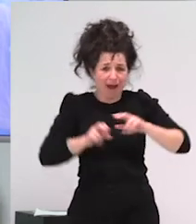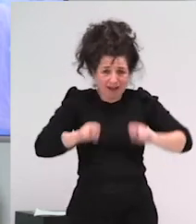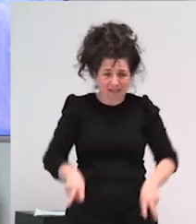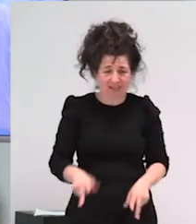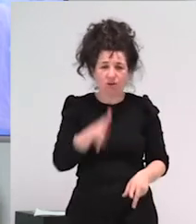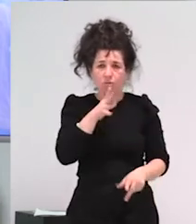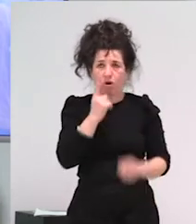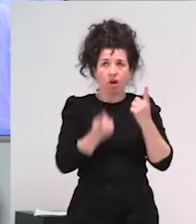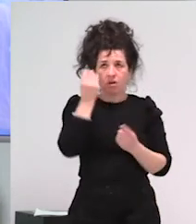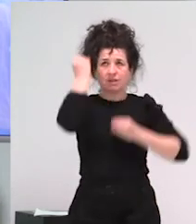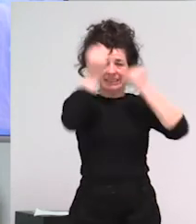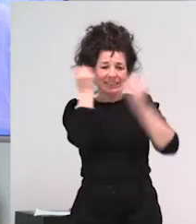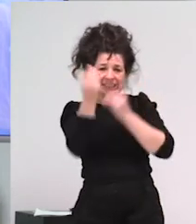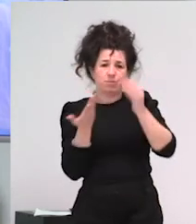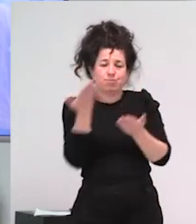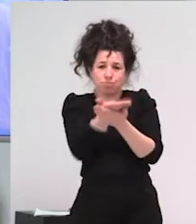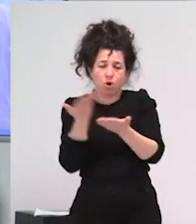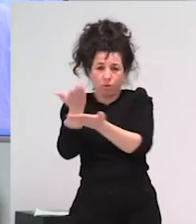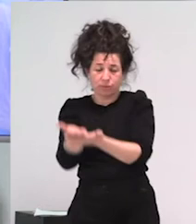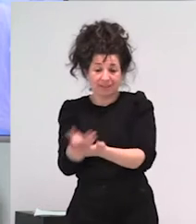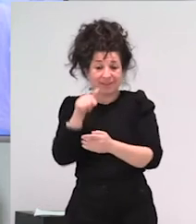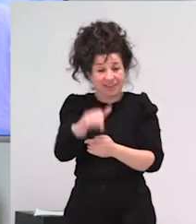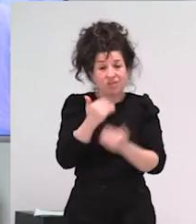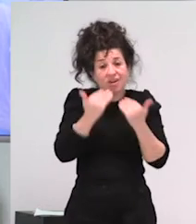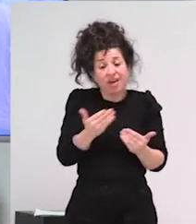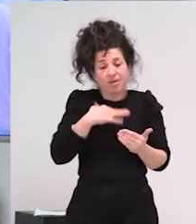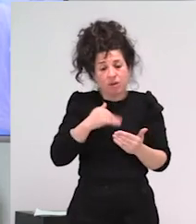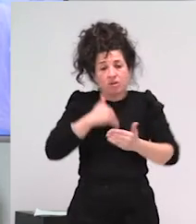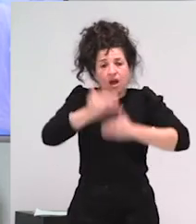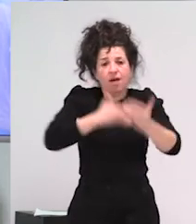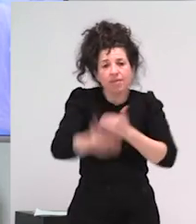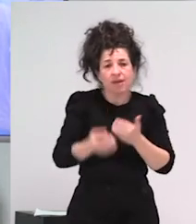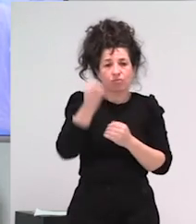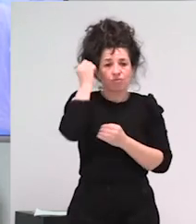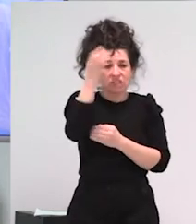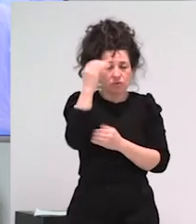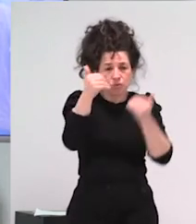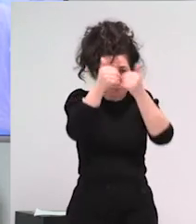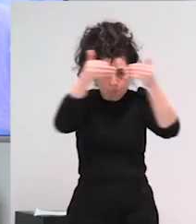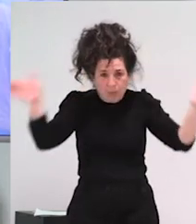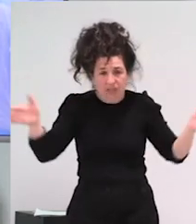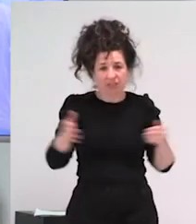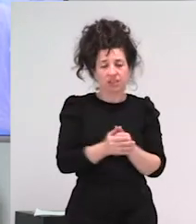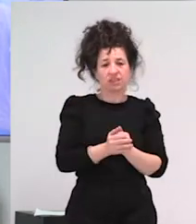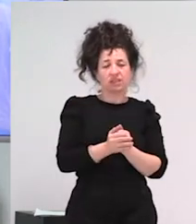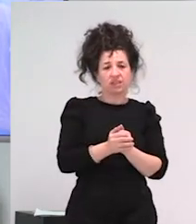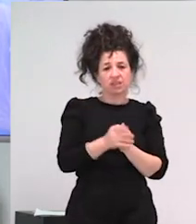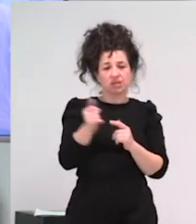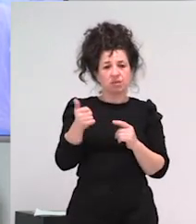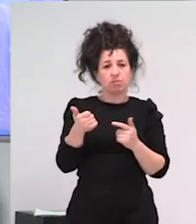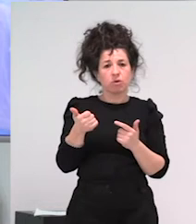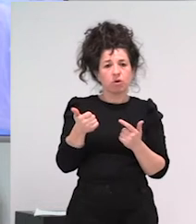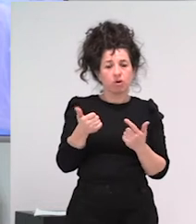planteamientos. Y es lo que nos lleva a avanzar hacia un discurso que sea más amplio, un discurso que vaya a raíz del conflicto